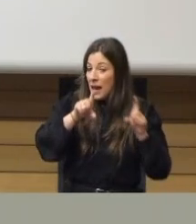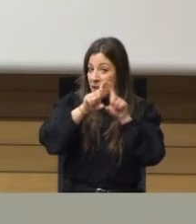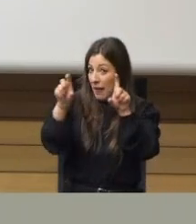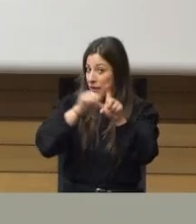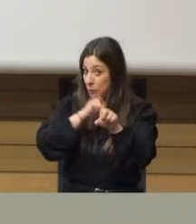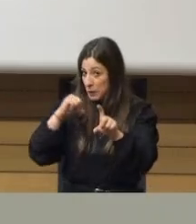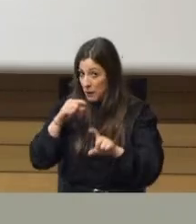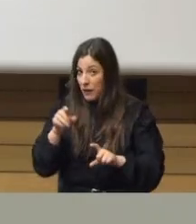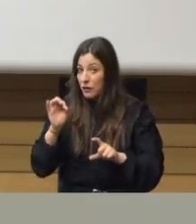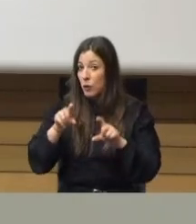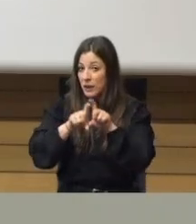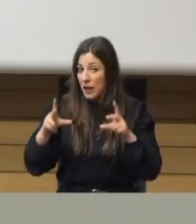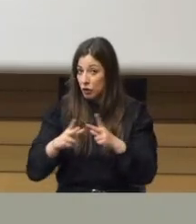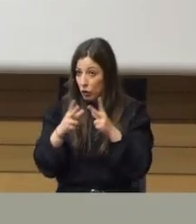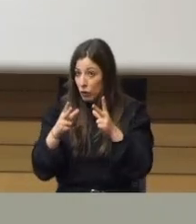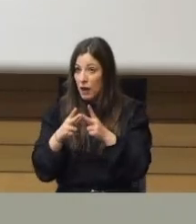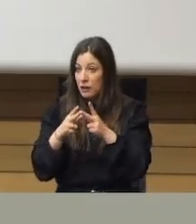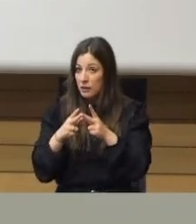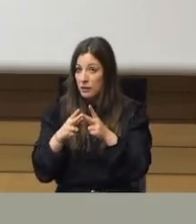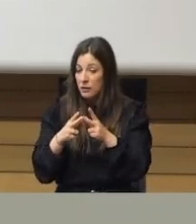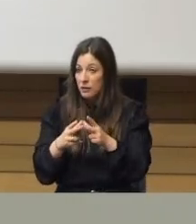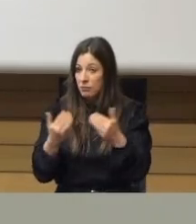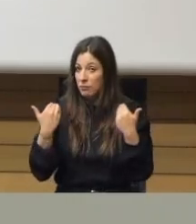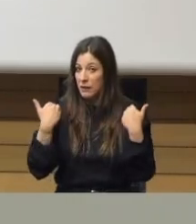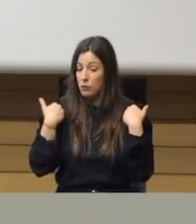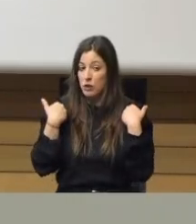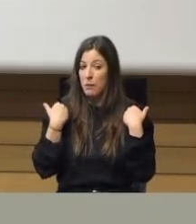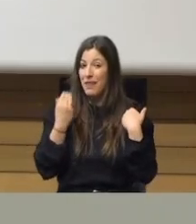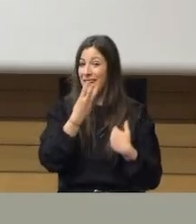entidades sociales a 30 millones de personas.